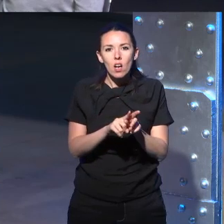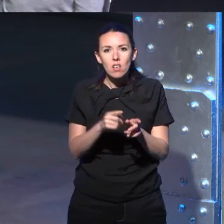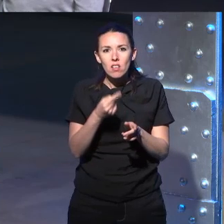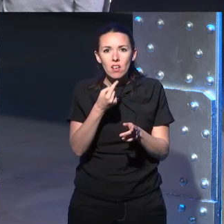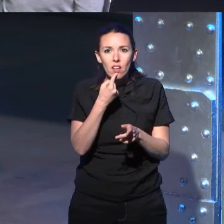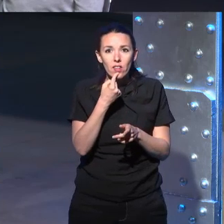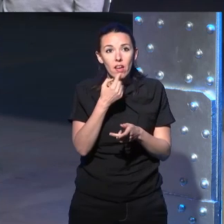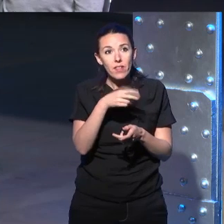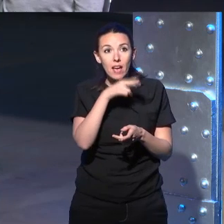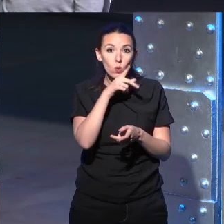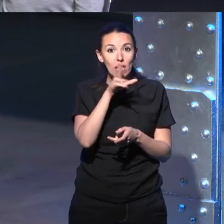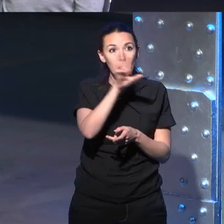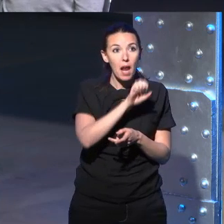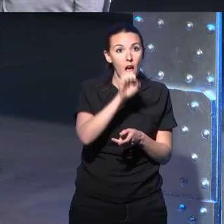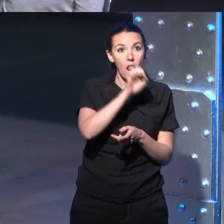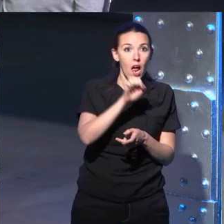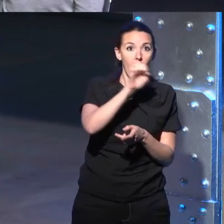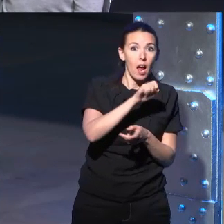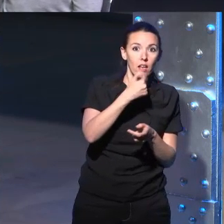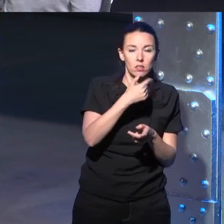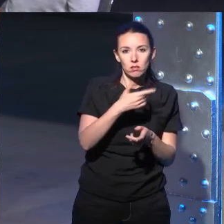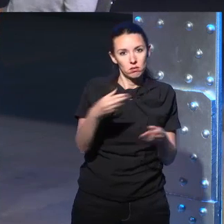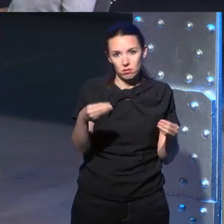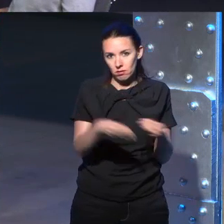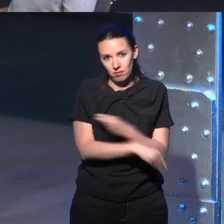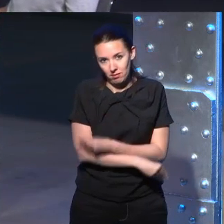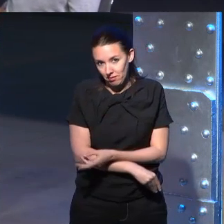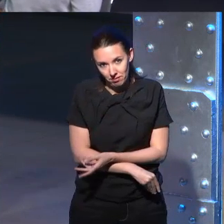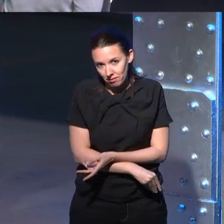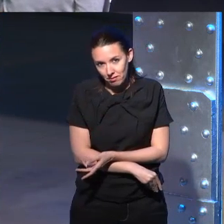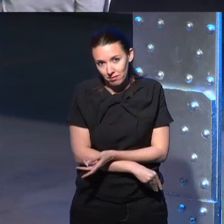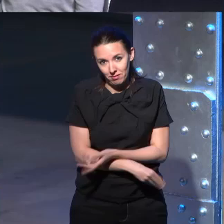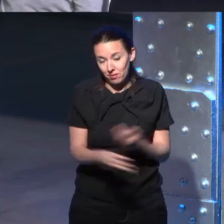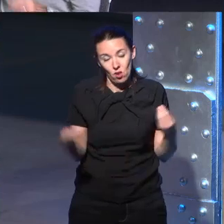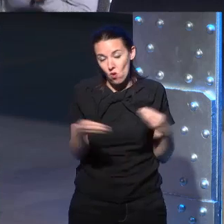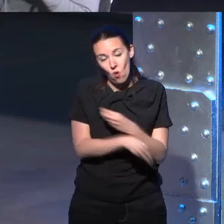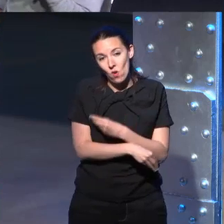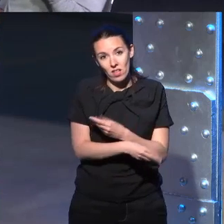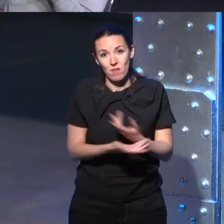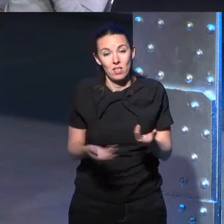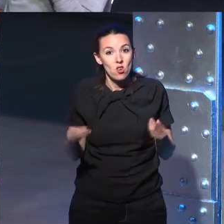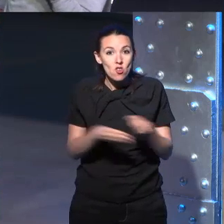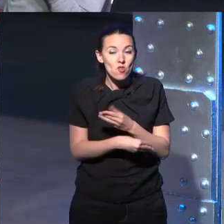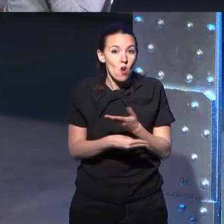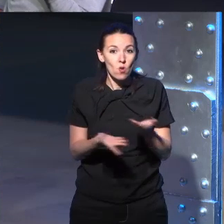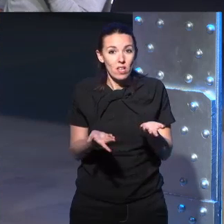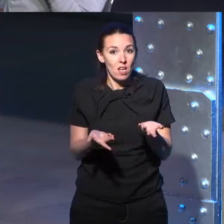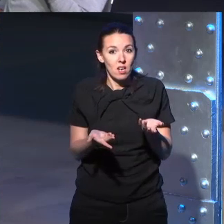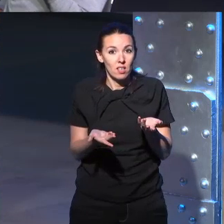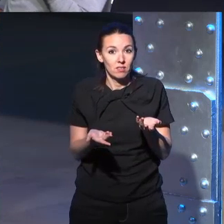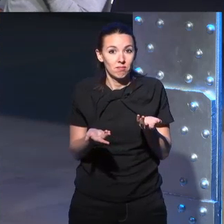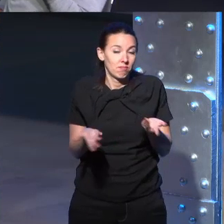loves you, yeah, yeah. No cuadraba. No cuadraba. No cuadraba, simplemente no